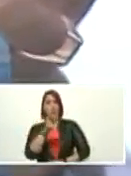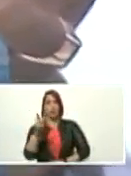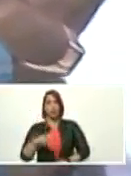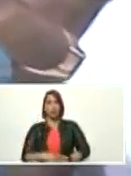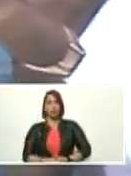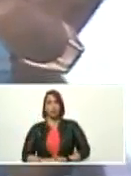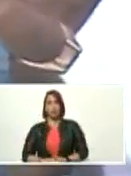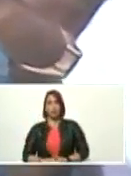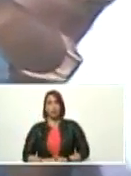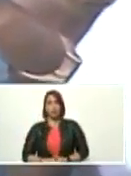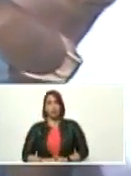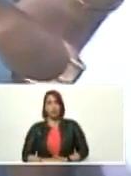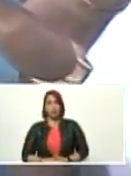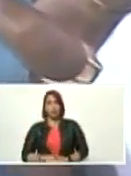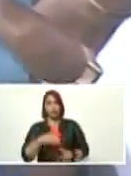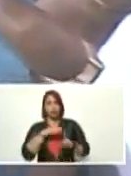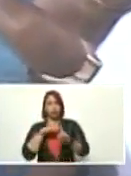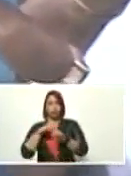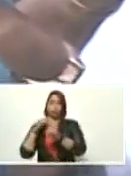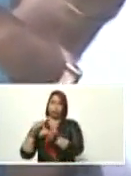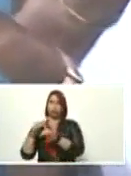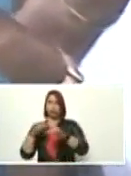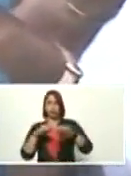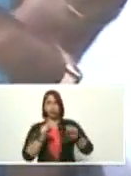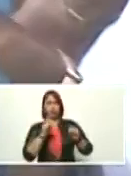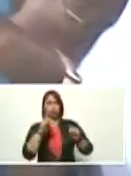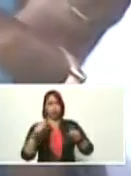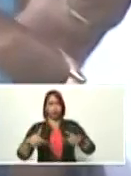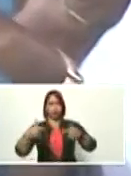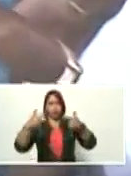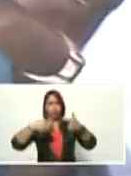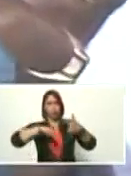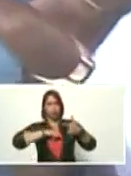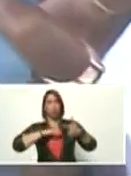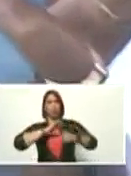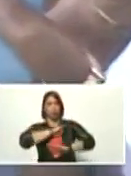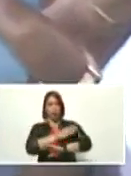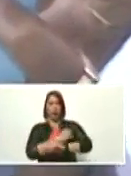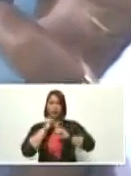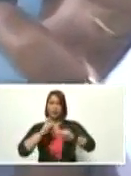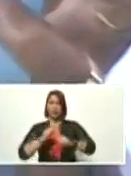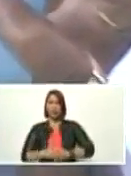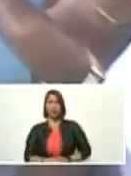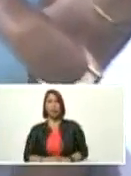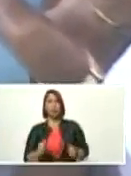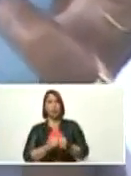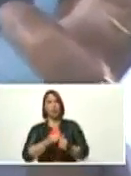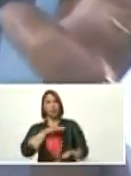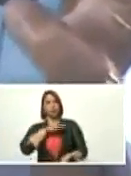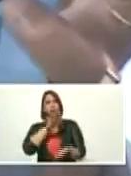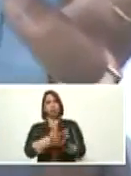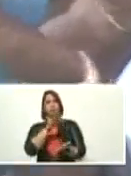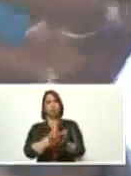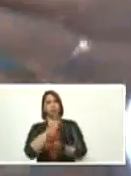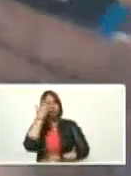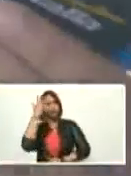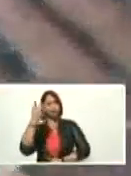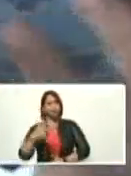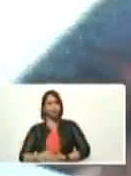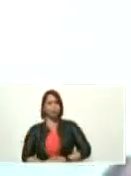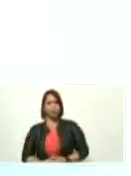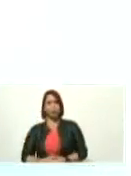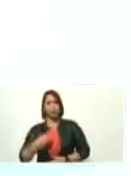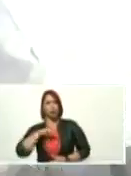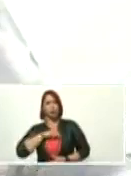a las amenazas de invasión. Las enfrentamos con valentía, con serenidad y sabiduría y